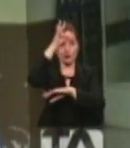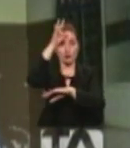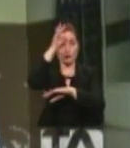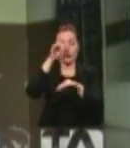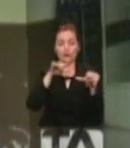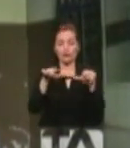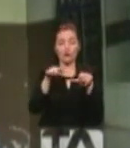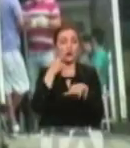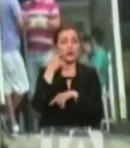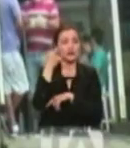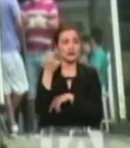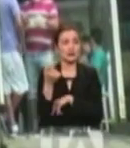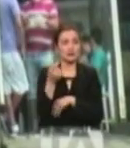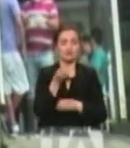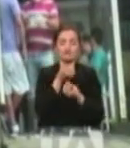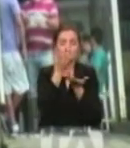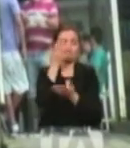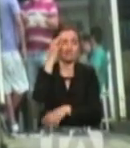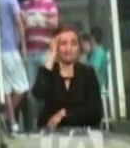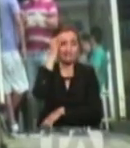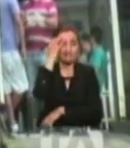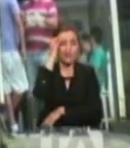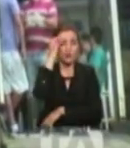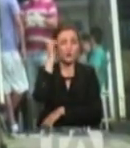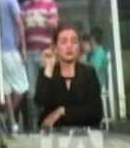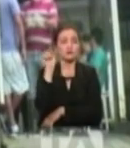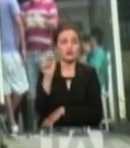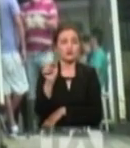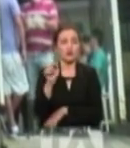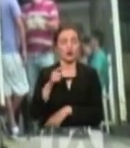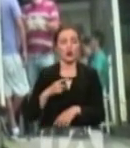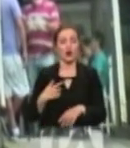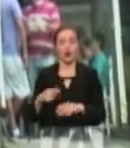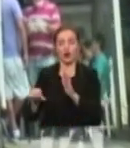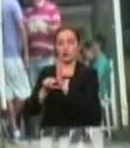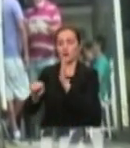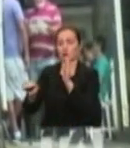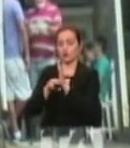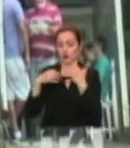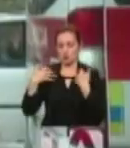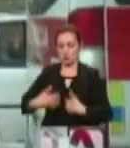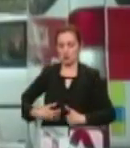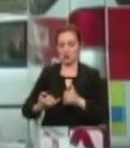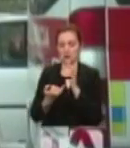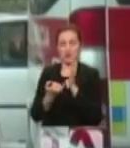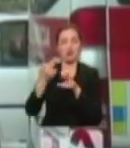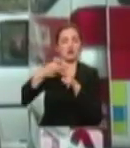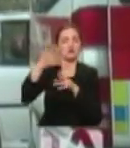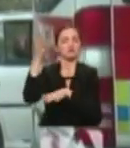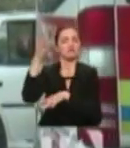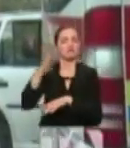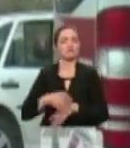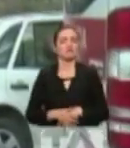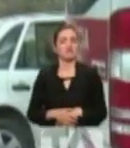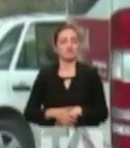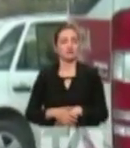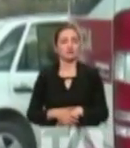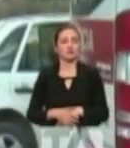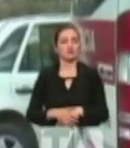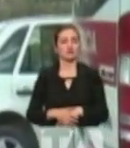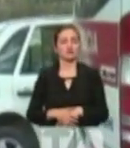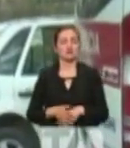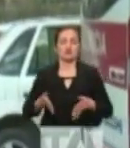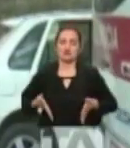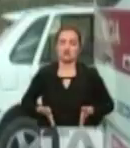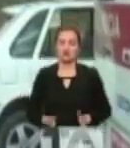esta localidad, expresó su preocupación porque en la morgue existe un cuerpo aún no reconocido y se sospecha que el occiso sería